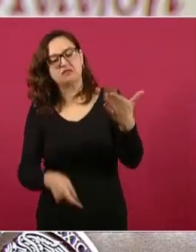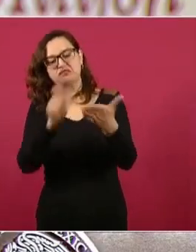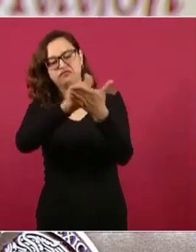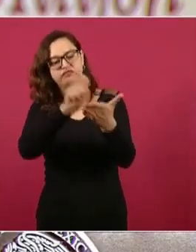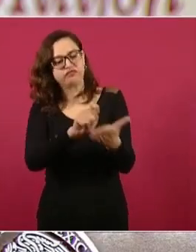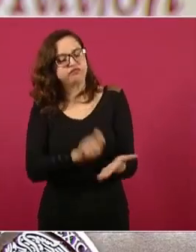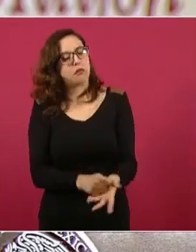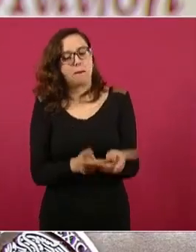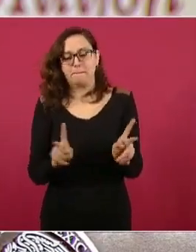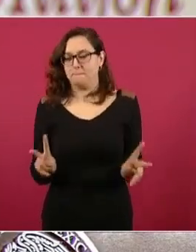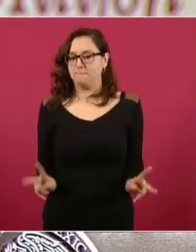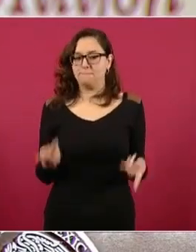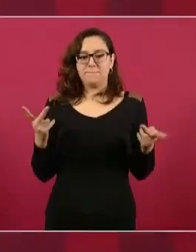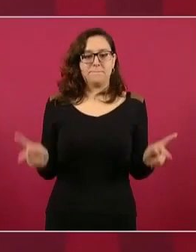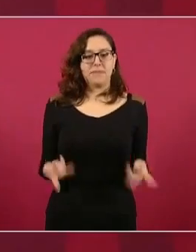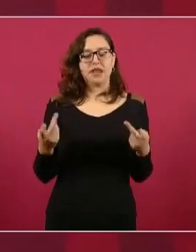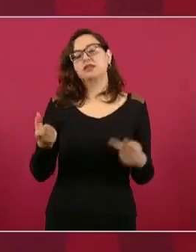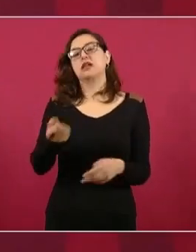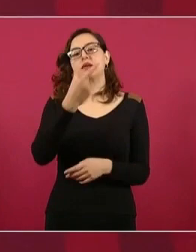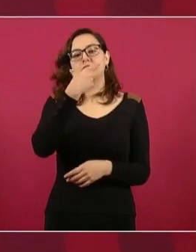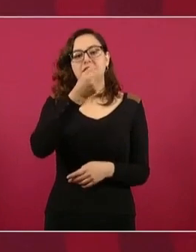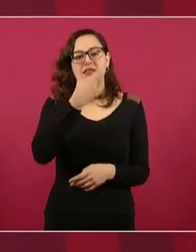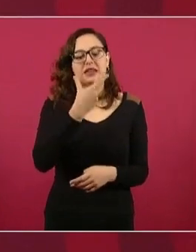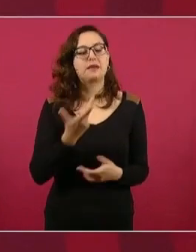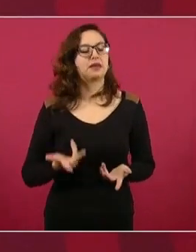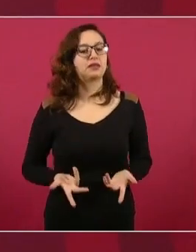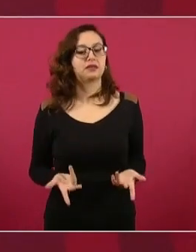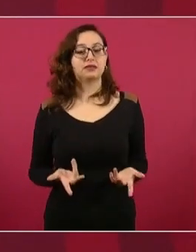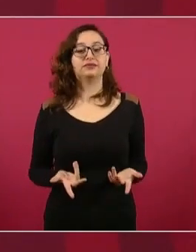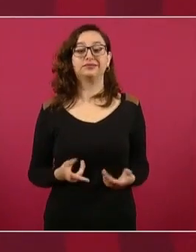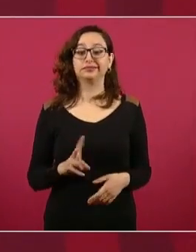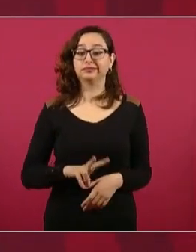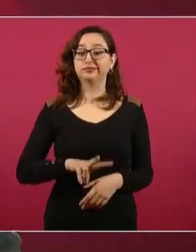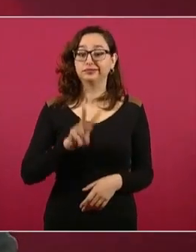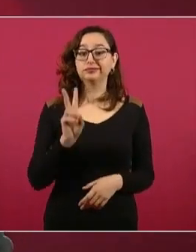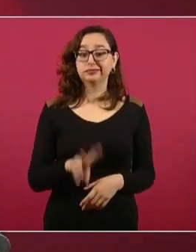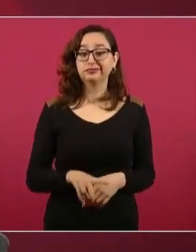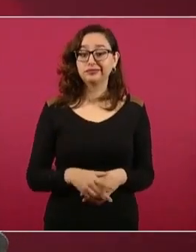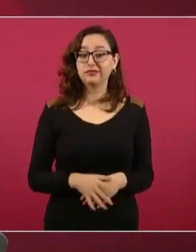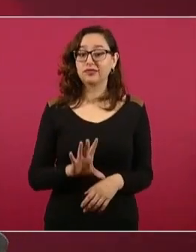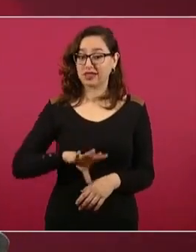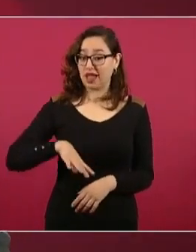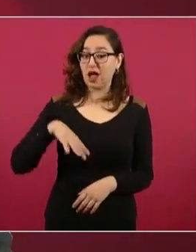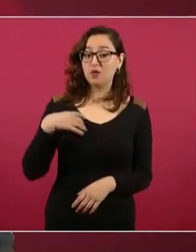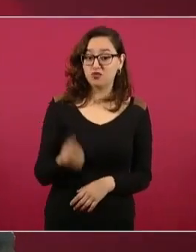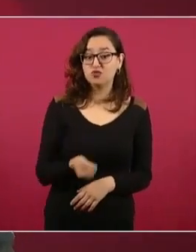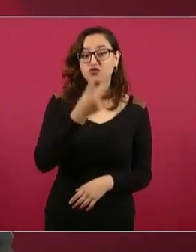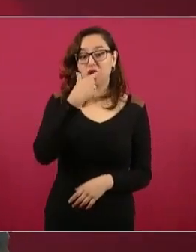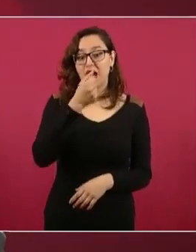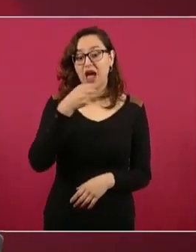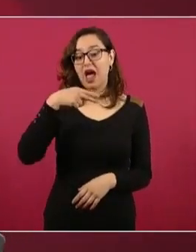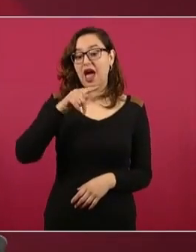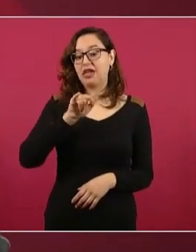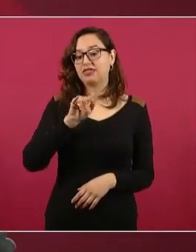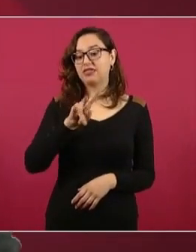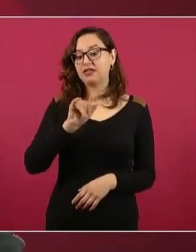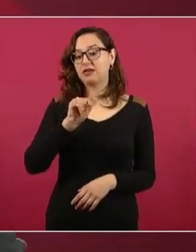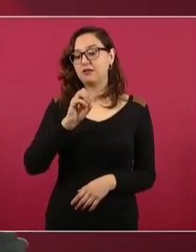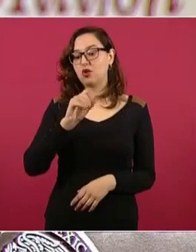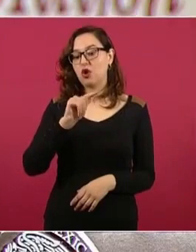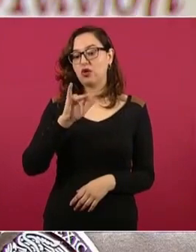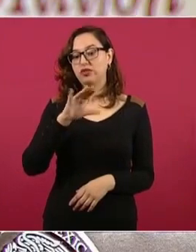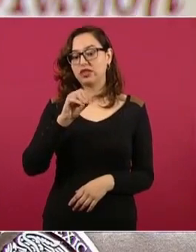correctamente indicados. Abuso en el uso de antibióticos. En COVID vimos muy problemático el abuso de antibióticos,